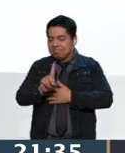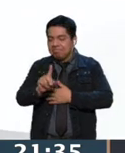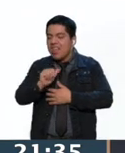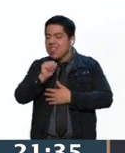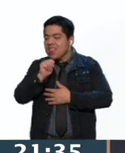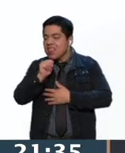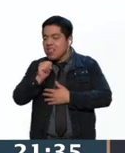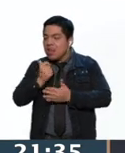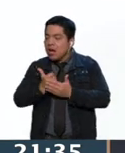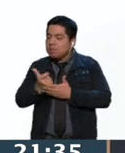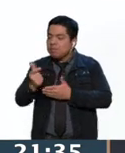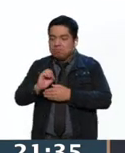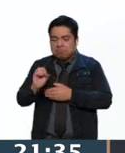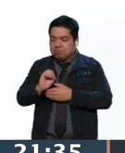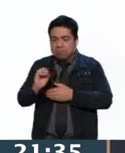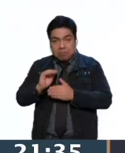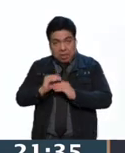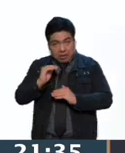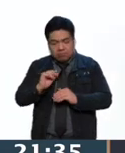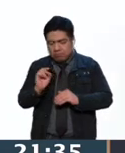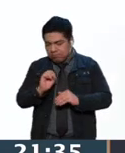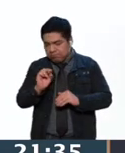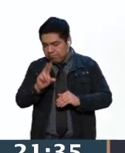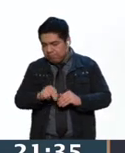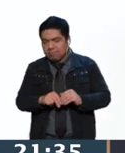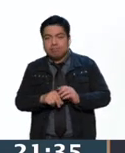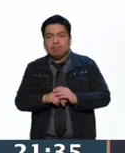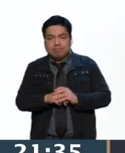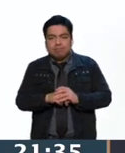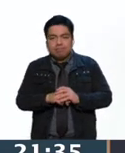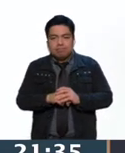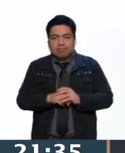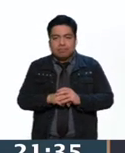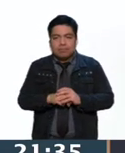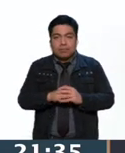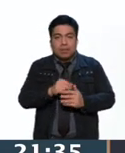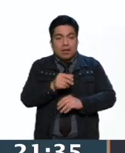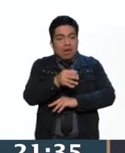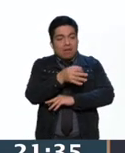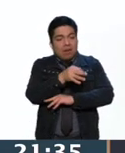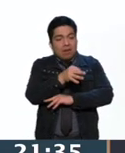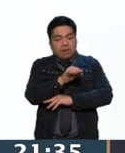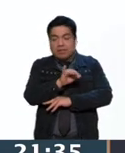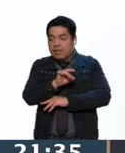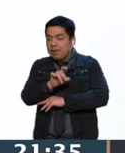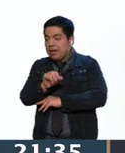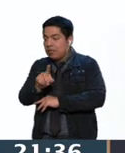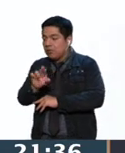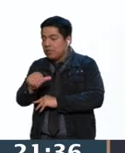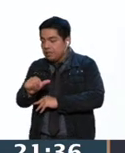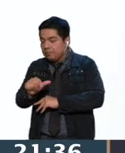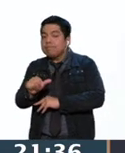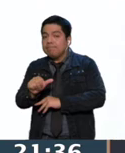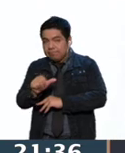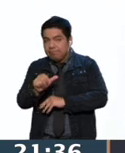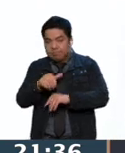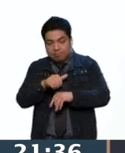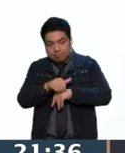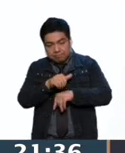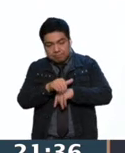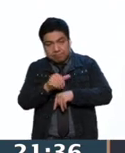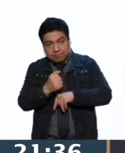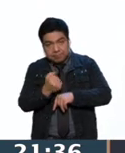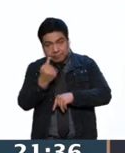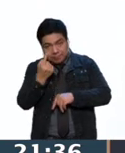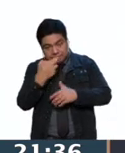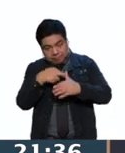gobierno de la Ciudad de México. Abrimos el tramo Pantitlán-Isabela Católica de la línea